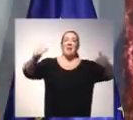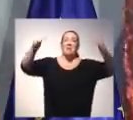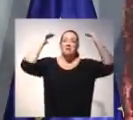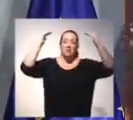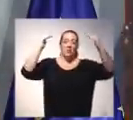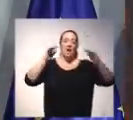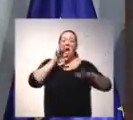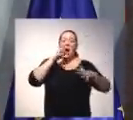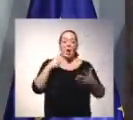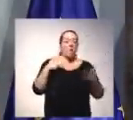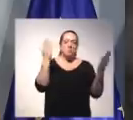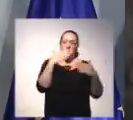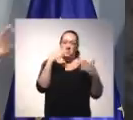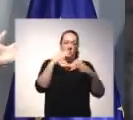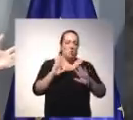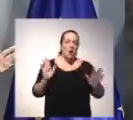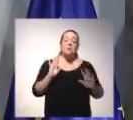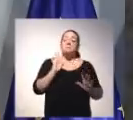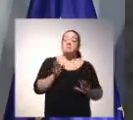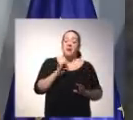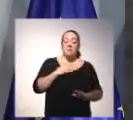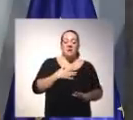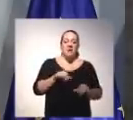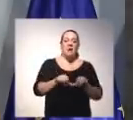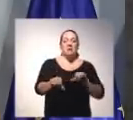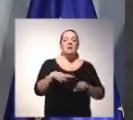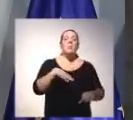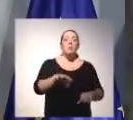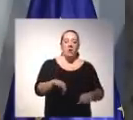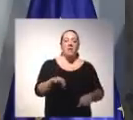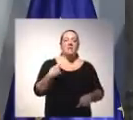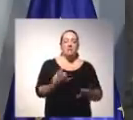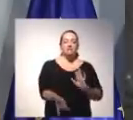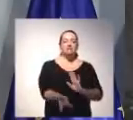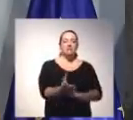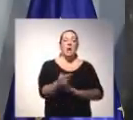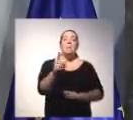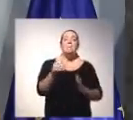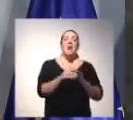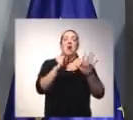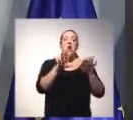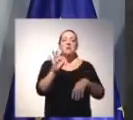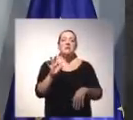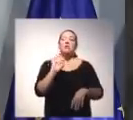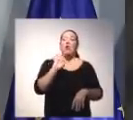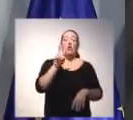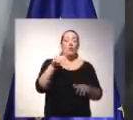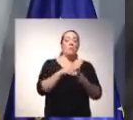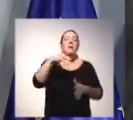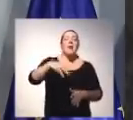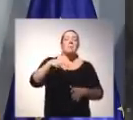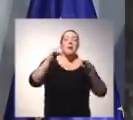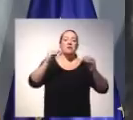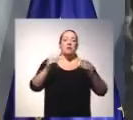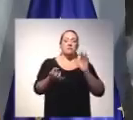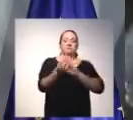estos momentos, es inexistente, pero sí es verdad que a partir del día de mañana podemos tenerla a partir de esos 1.900 o 2.000 metros, que en principio